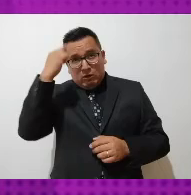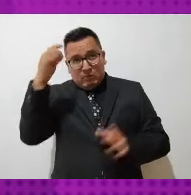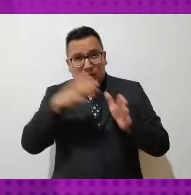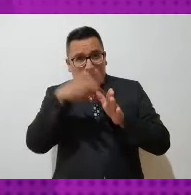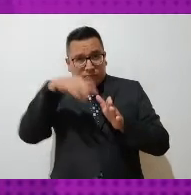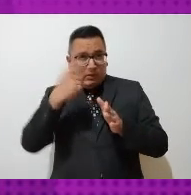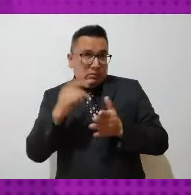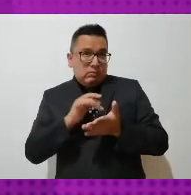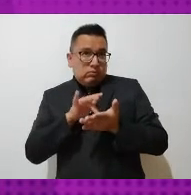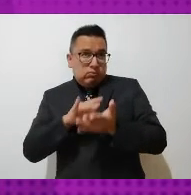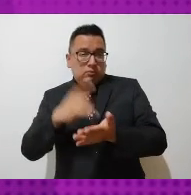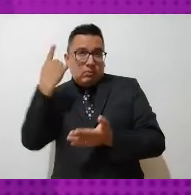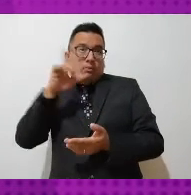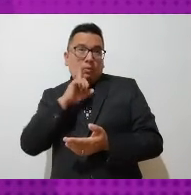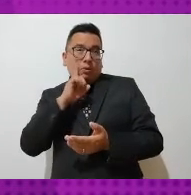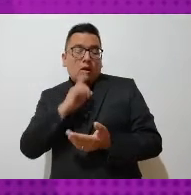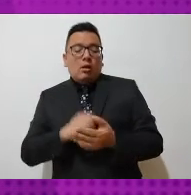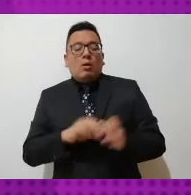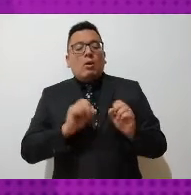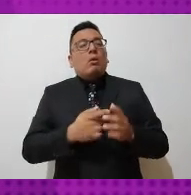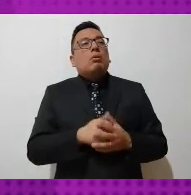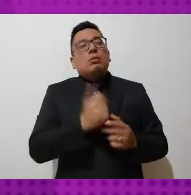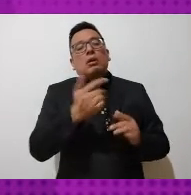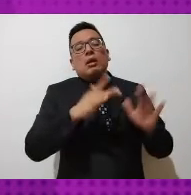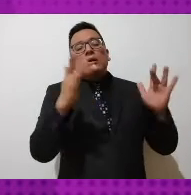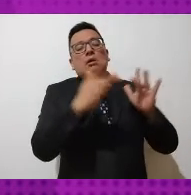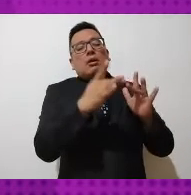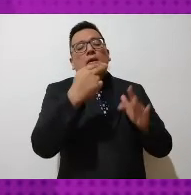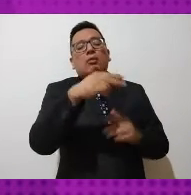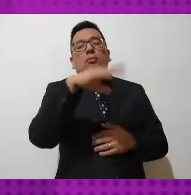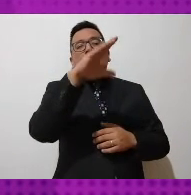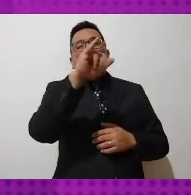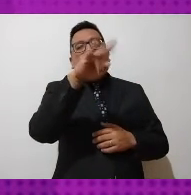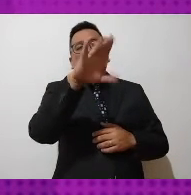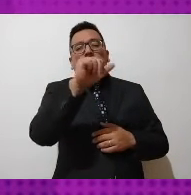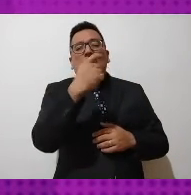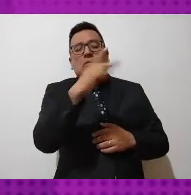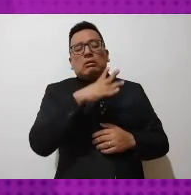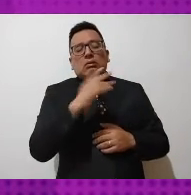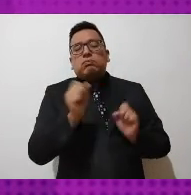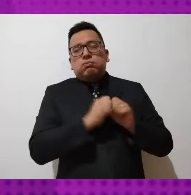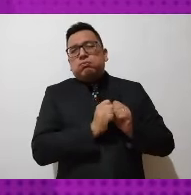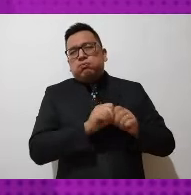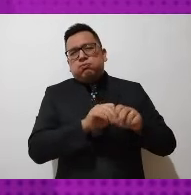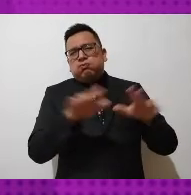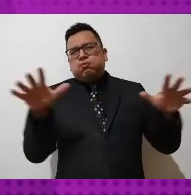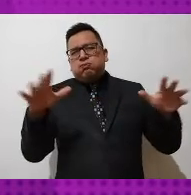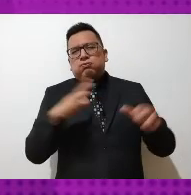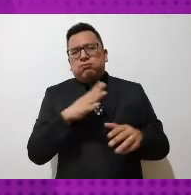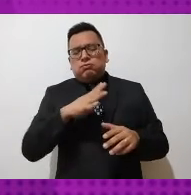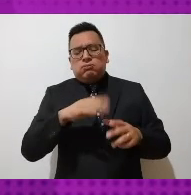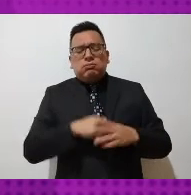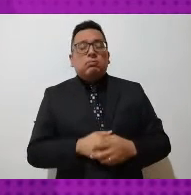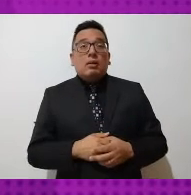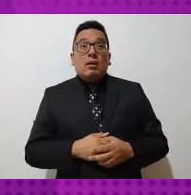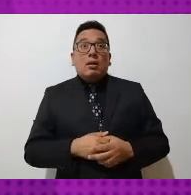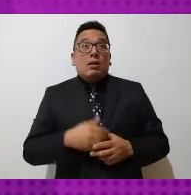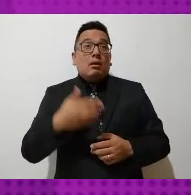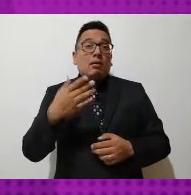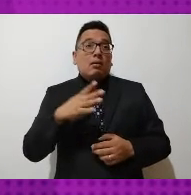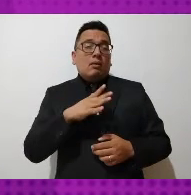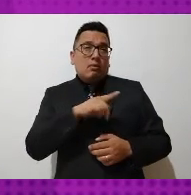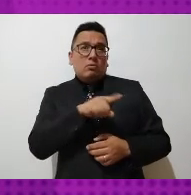de la mujer. Tenemos también a Red Cívica, que ese es más amplio, son funcionarios electorales y